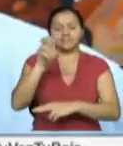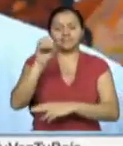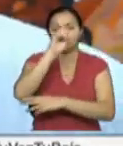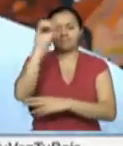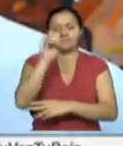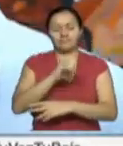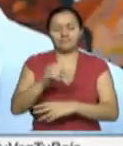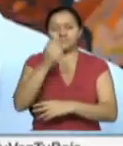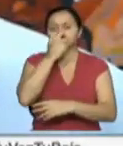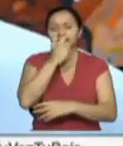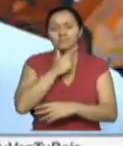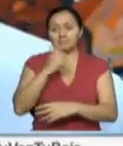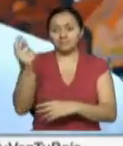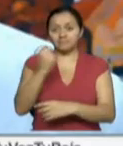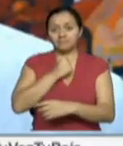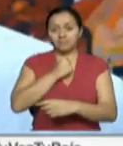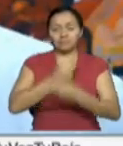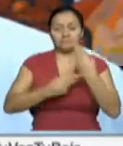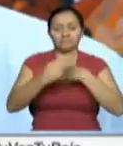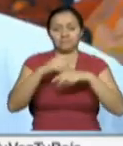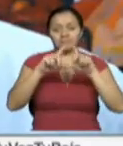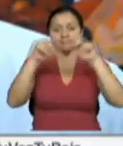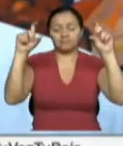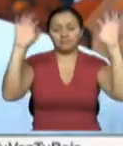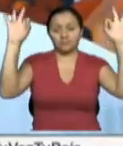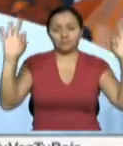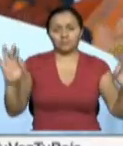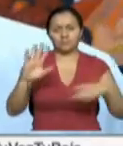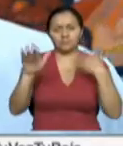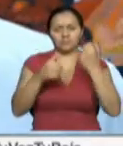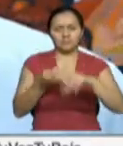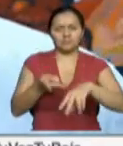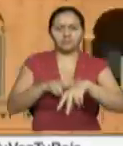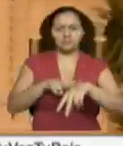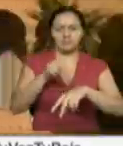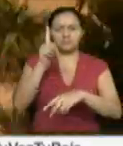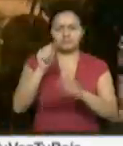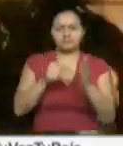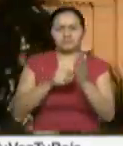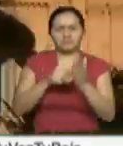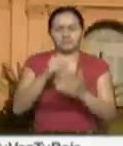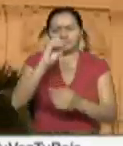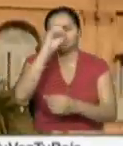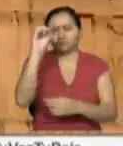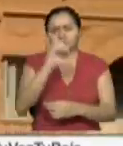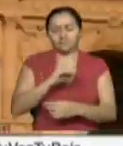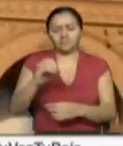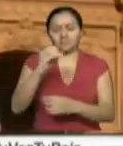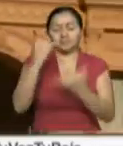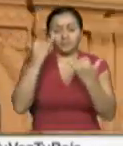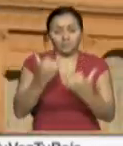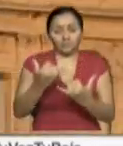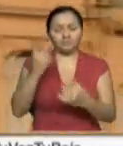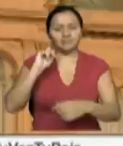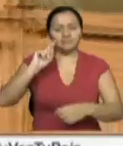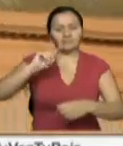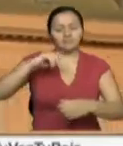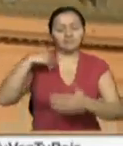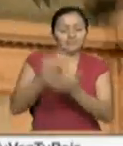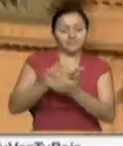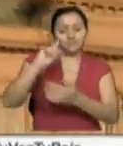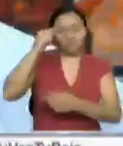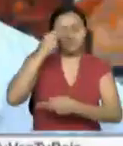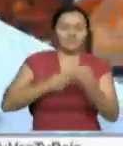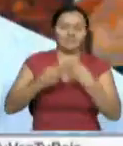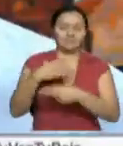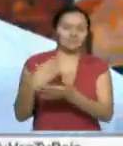es dueño de empresas de distribución eléctrica y la electricidad aumentó en 1.000 por 1.000. Entonces, creo que llegaron al gobierno para eso, para hacer